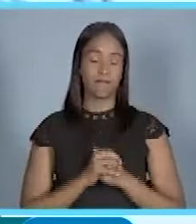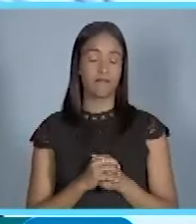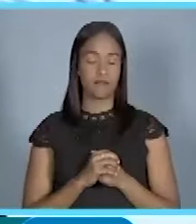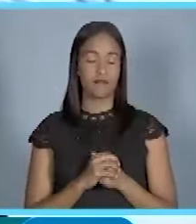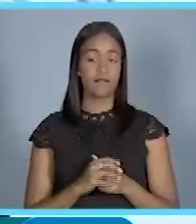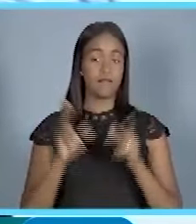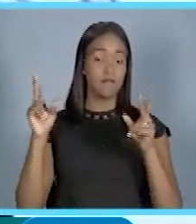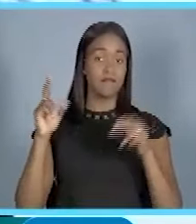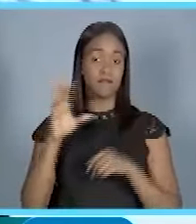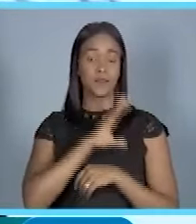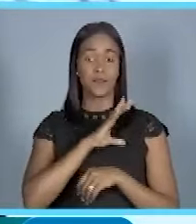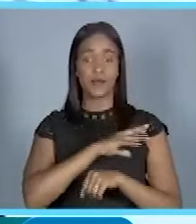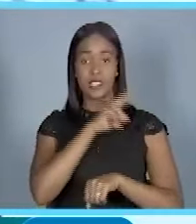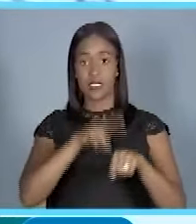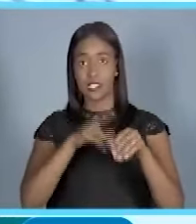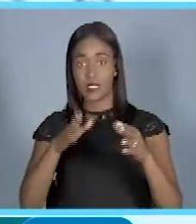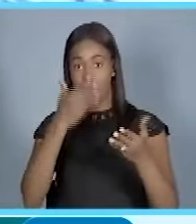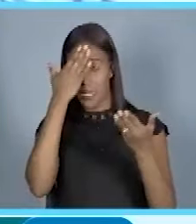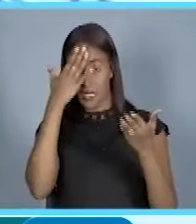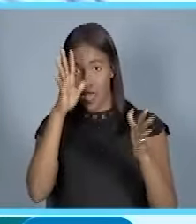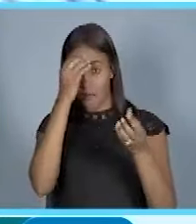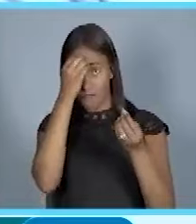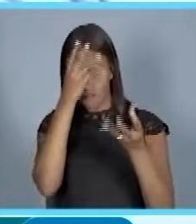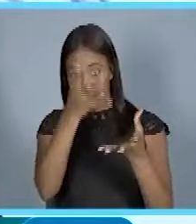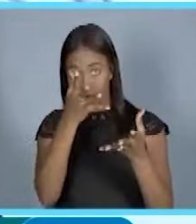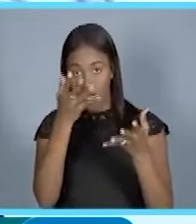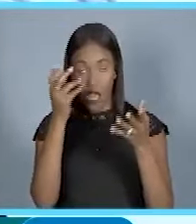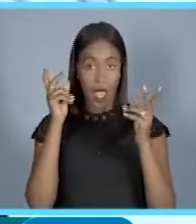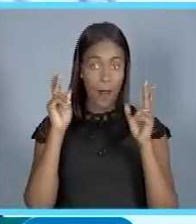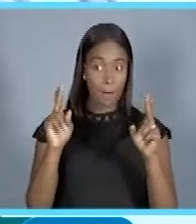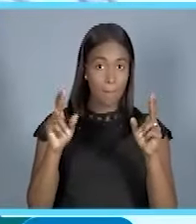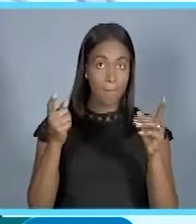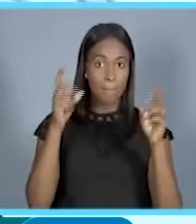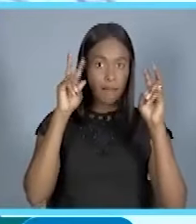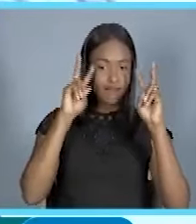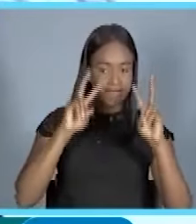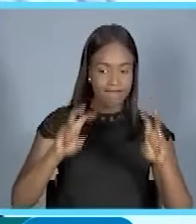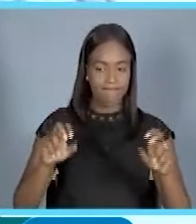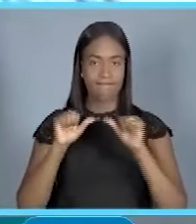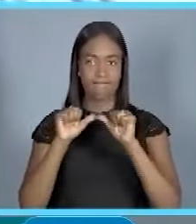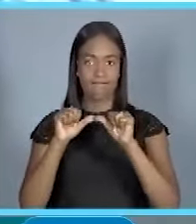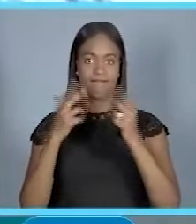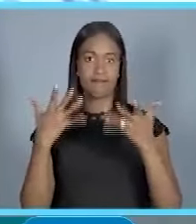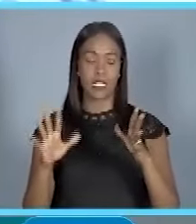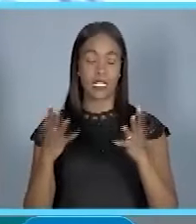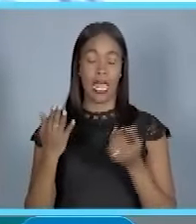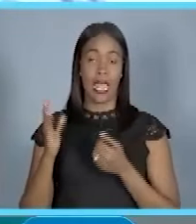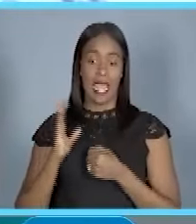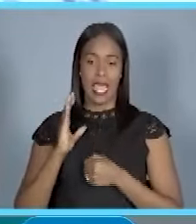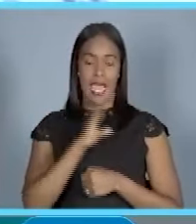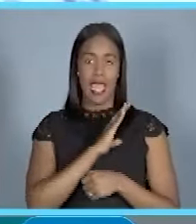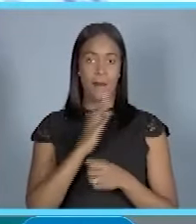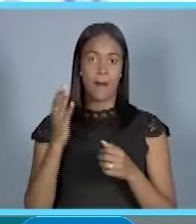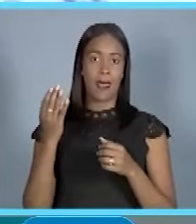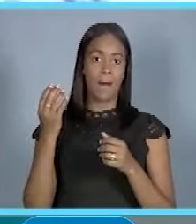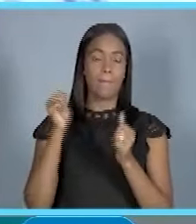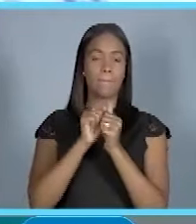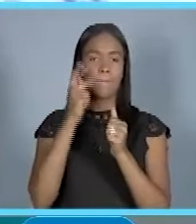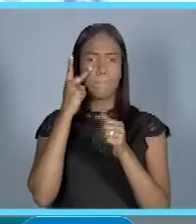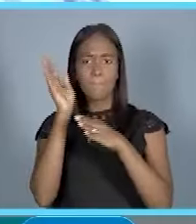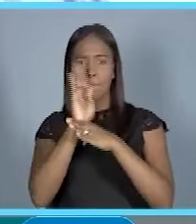la Policía Nacional se enteró del hecho, empezaron las investigaciones y gracias a la cámara del 911 podemos